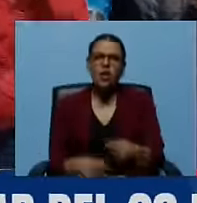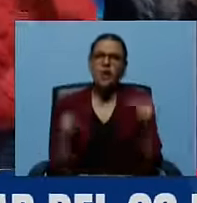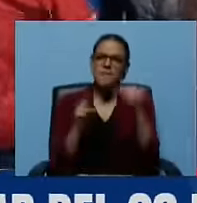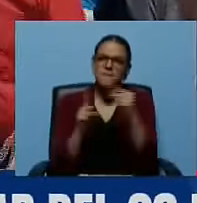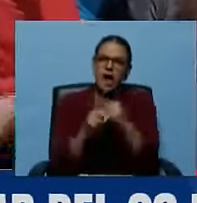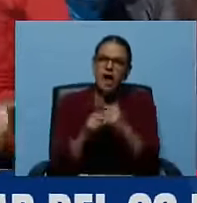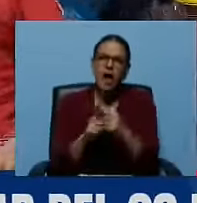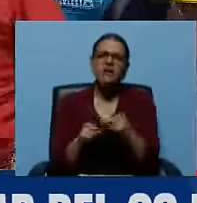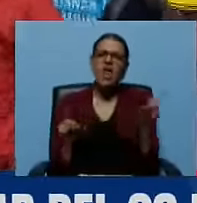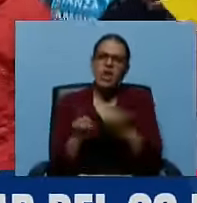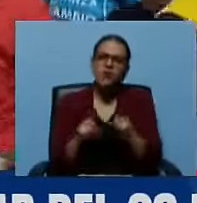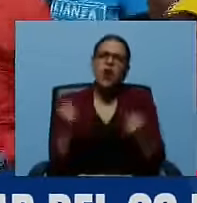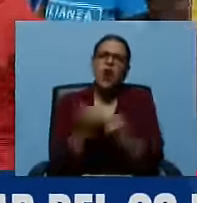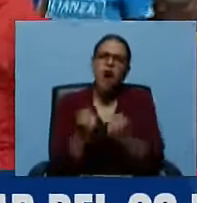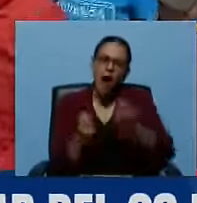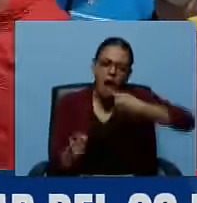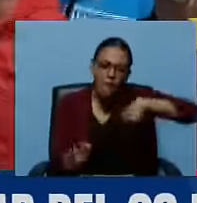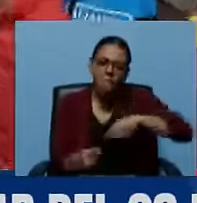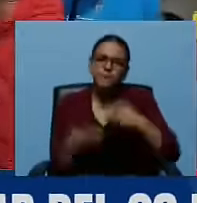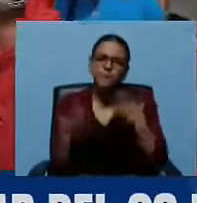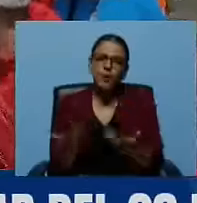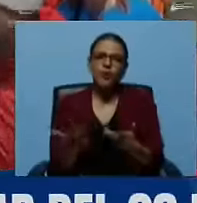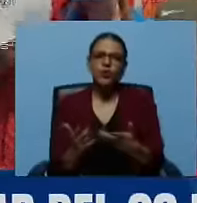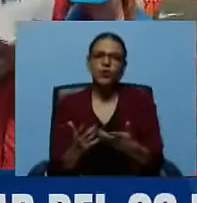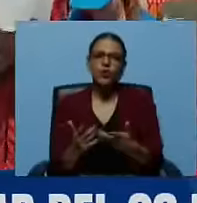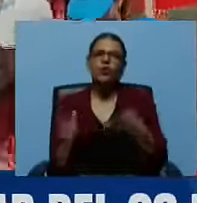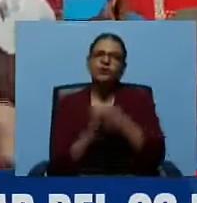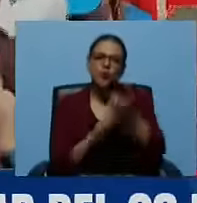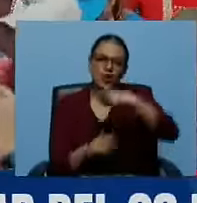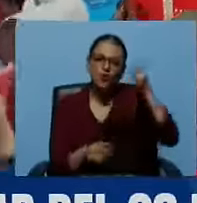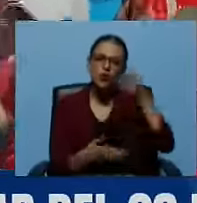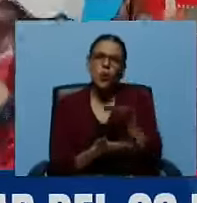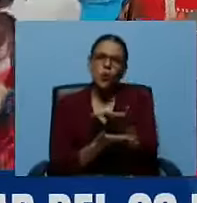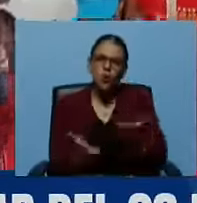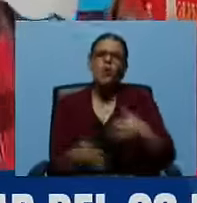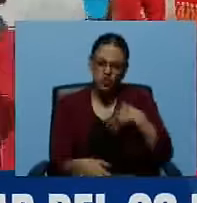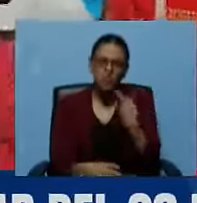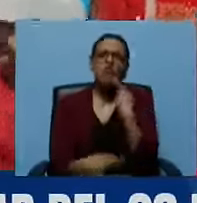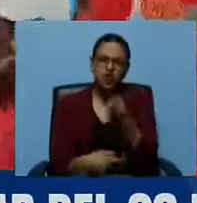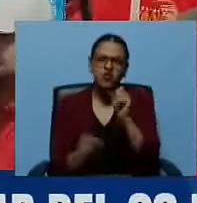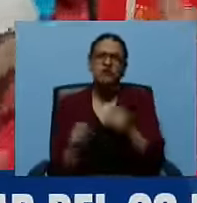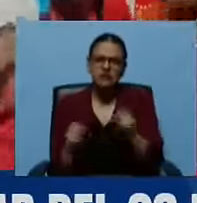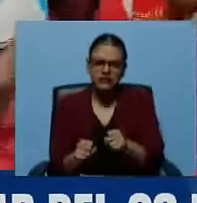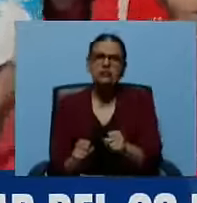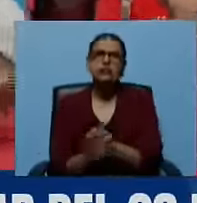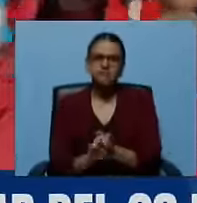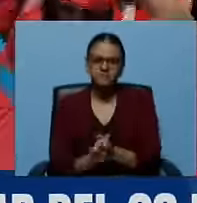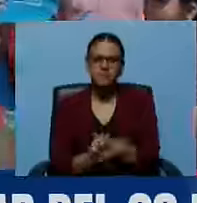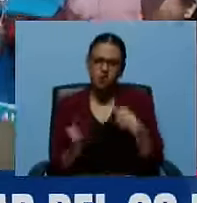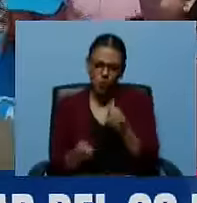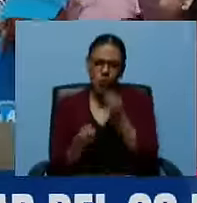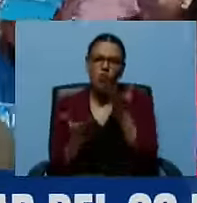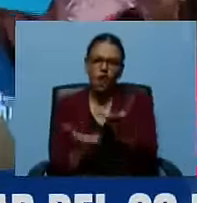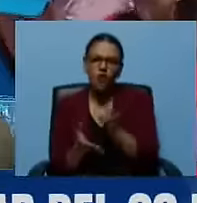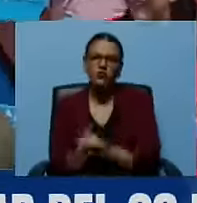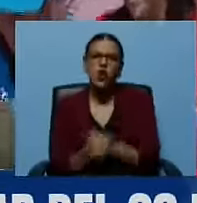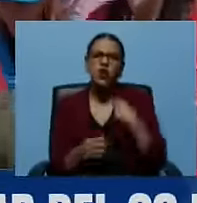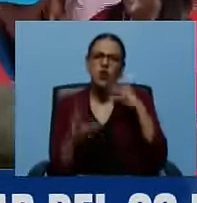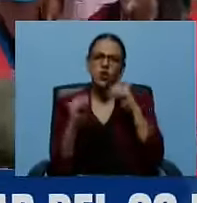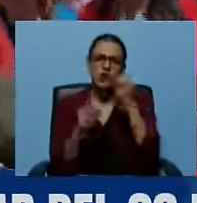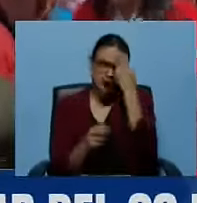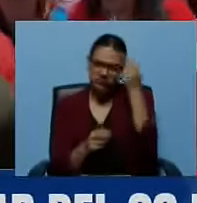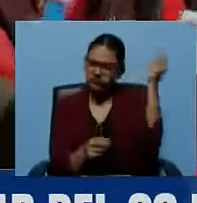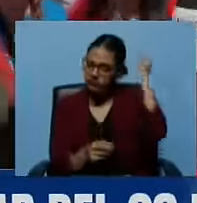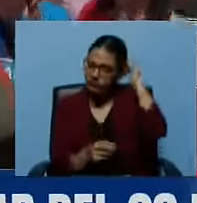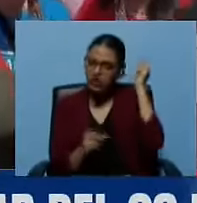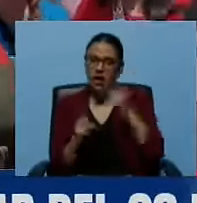palabras de admiración a nuestro pueblo. Yo les puedo transmitir. Estaba hablando con el canciller Iván Gil,